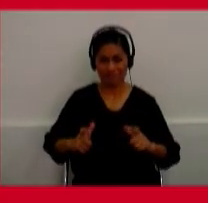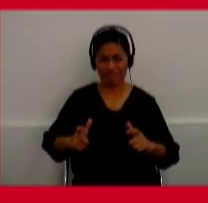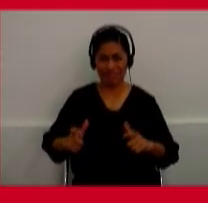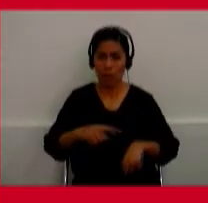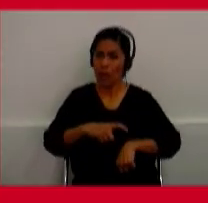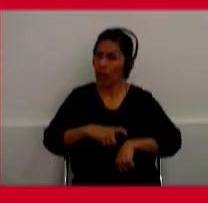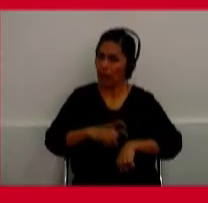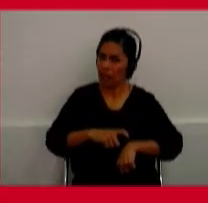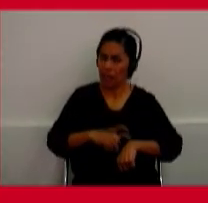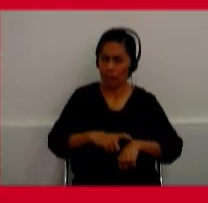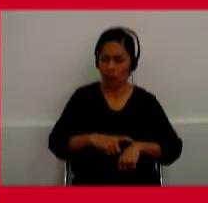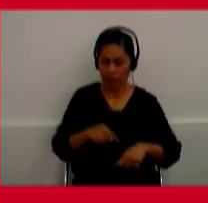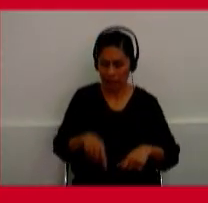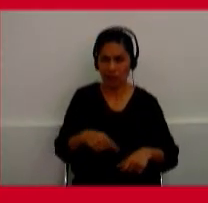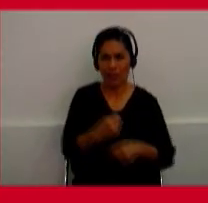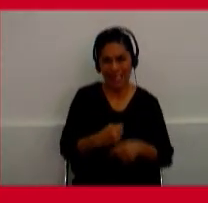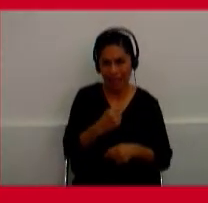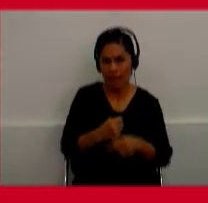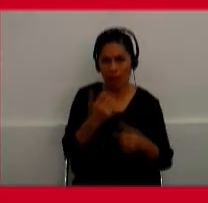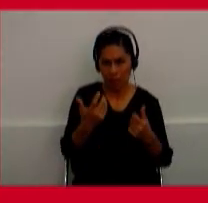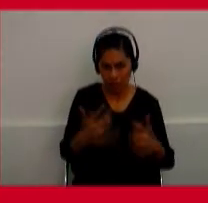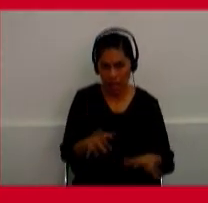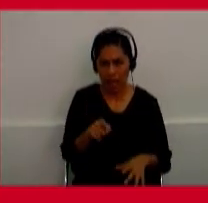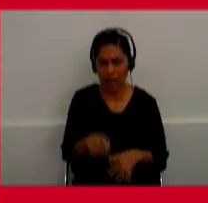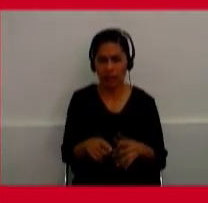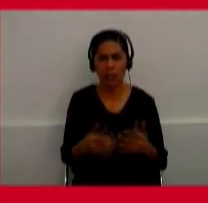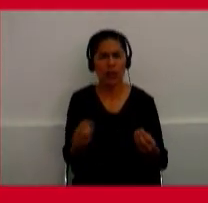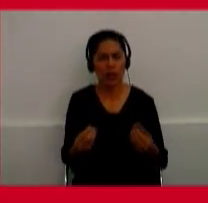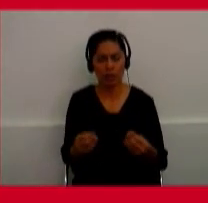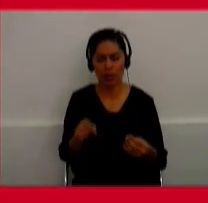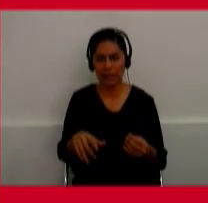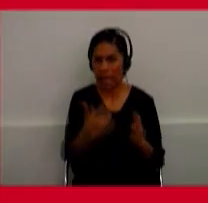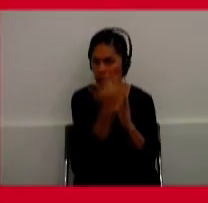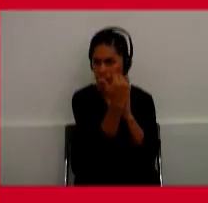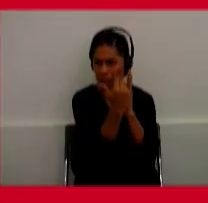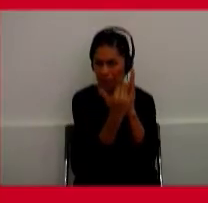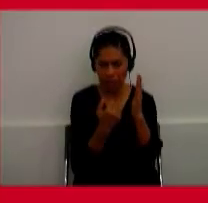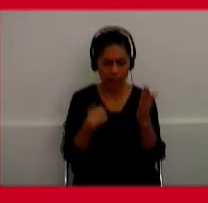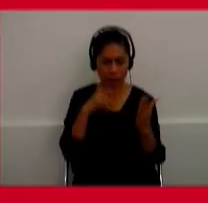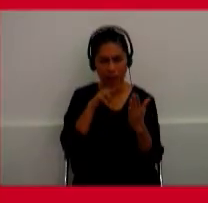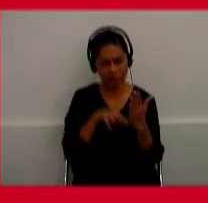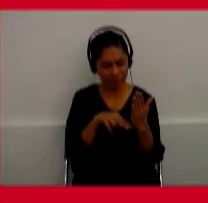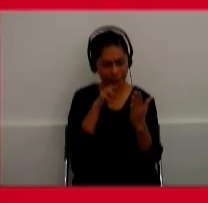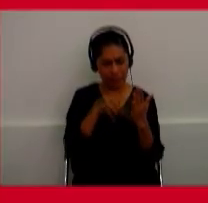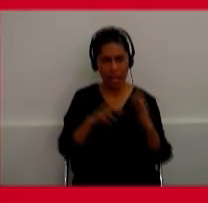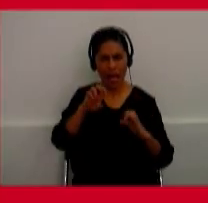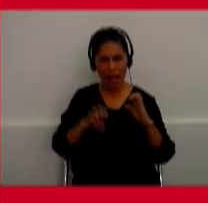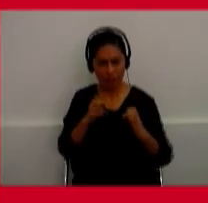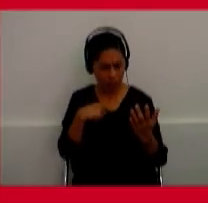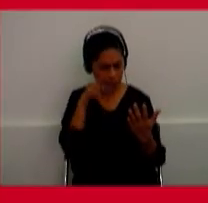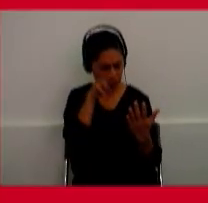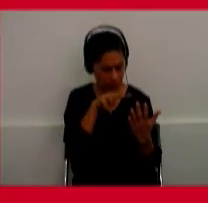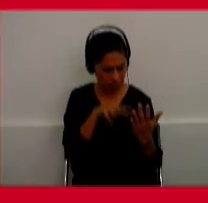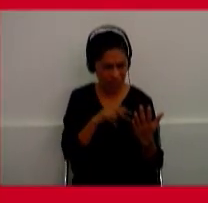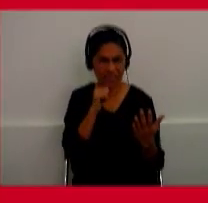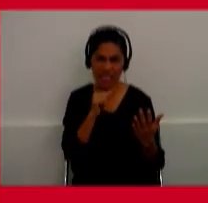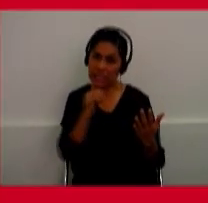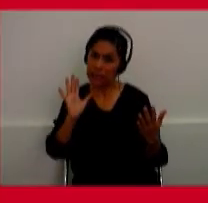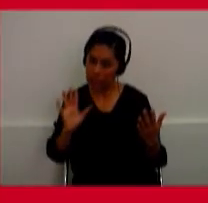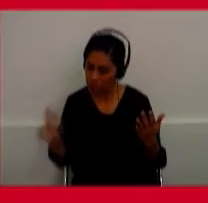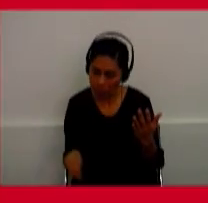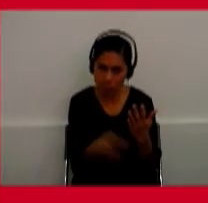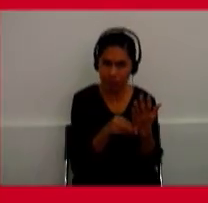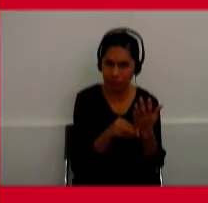otra condición, ¿no? Entonces, una vez que se ha hecho la integración de la base de datos, evaluamos la base de datos si hay datos faltantes, si es